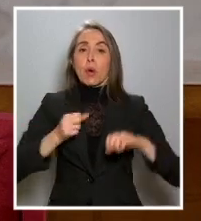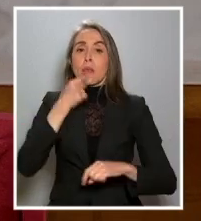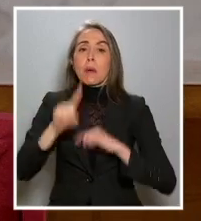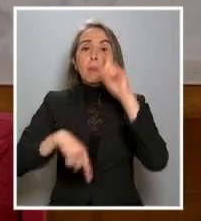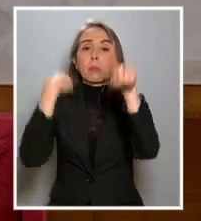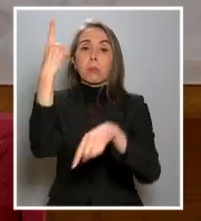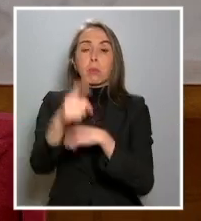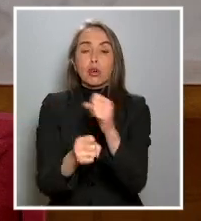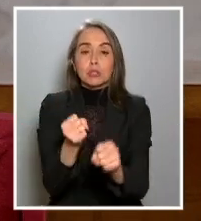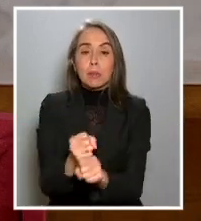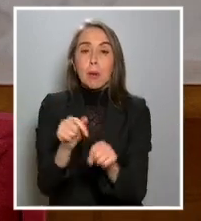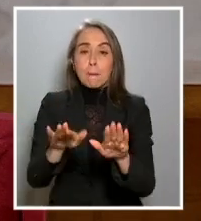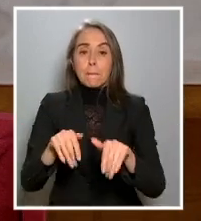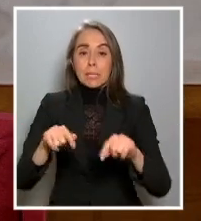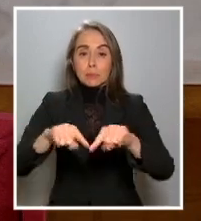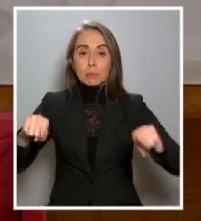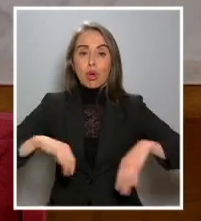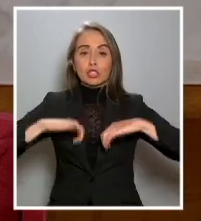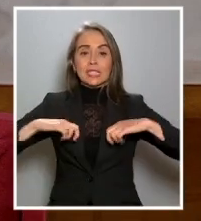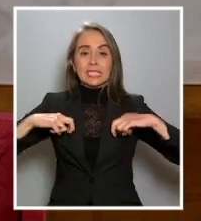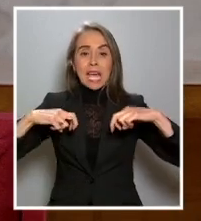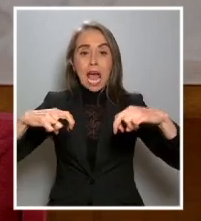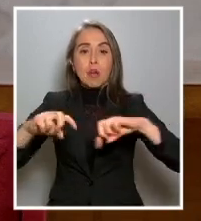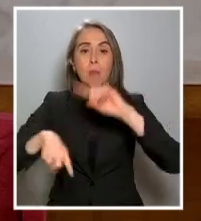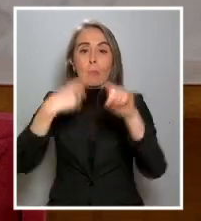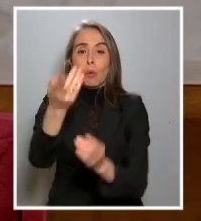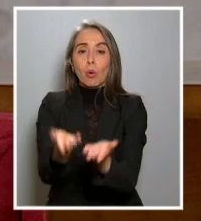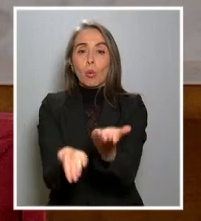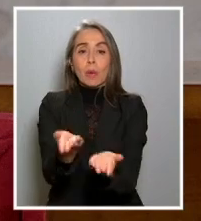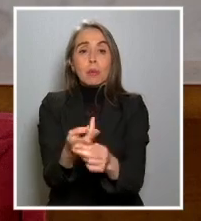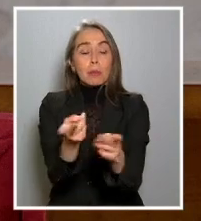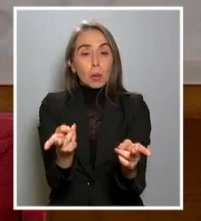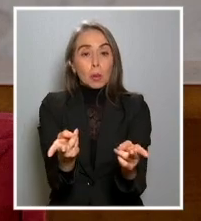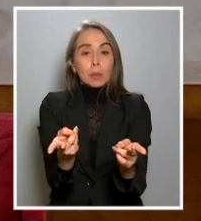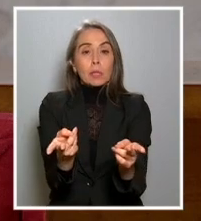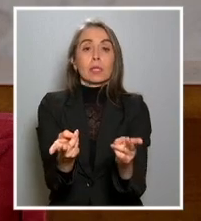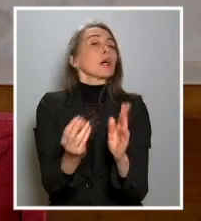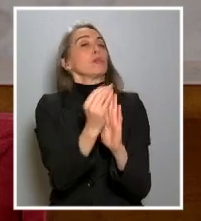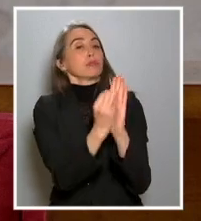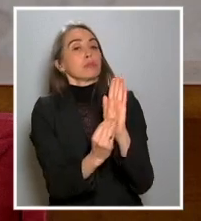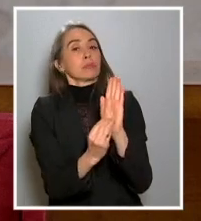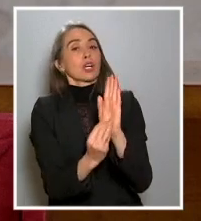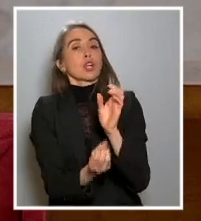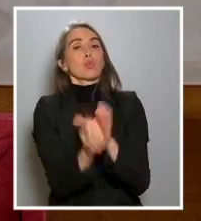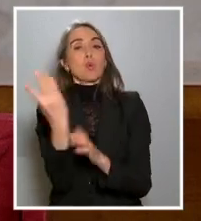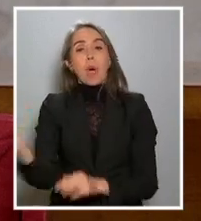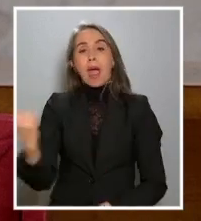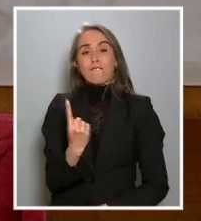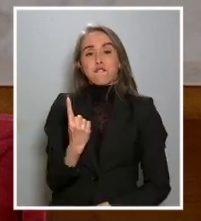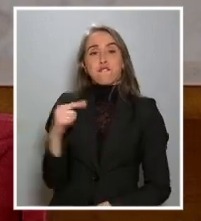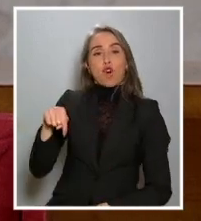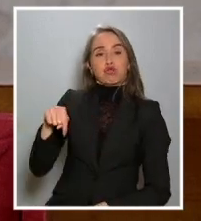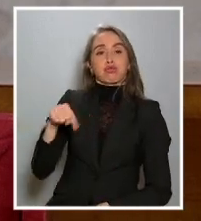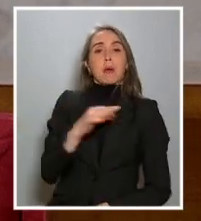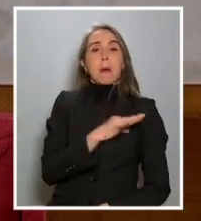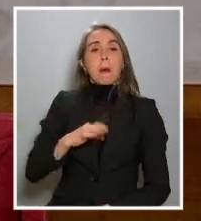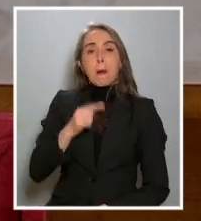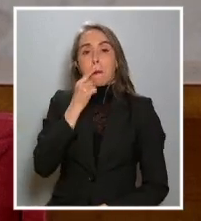próximo año, en este mismo salón, en la próxima cuenta pública, estará presente un nuevo ministro o ministra de